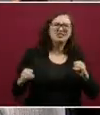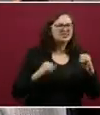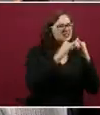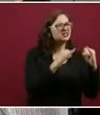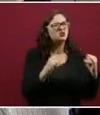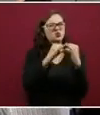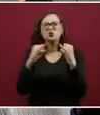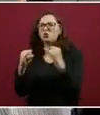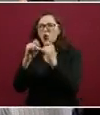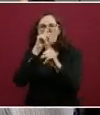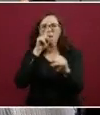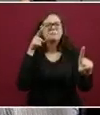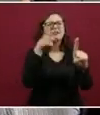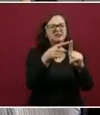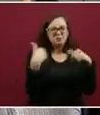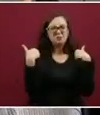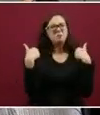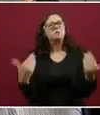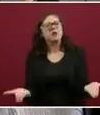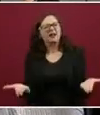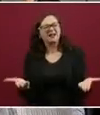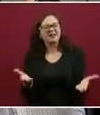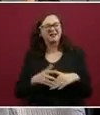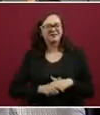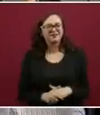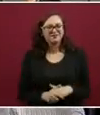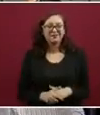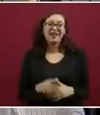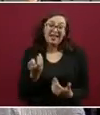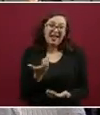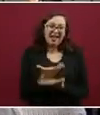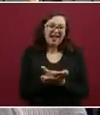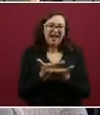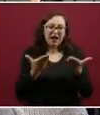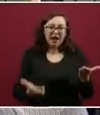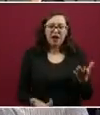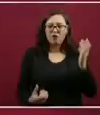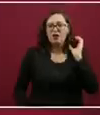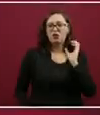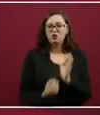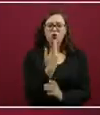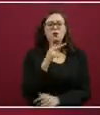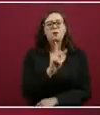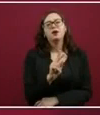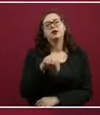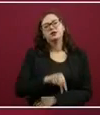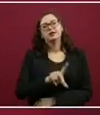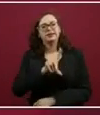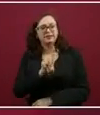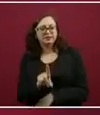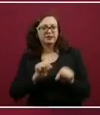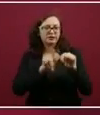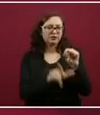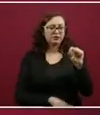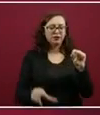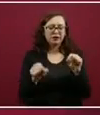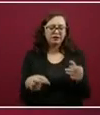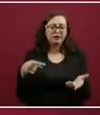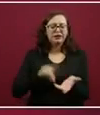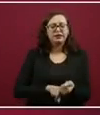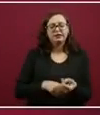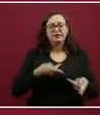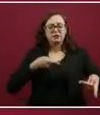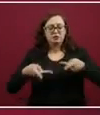país. Lo bueno es que hay una ruta que está aquí, en el Plan Nacional de Desarrollo. En el plan, en